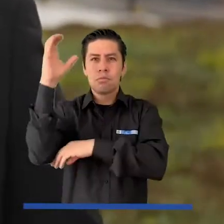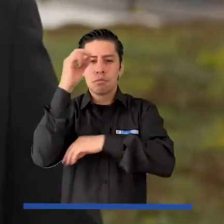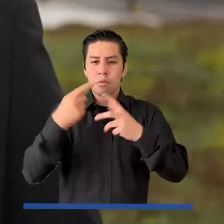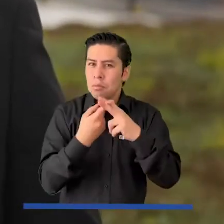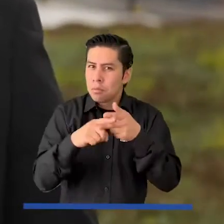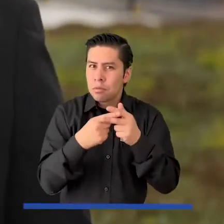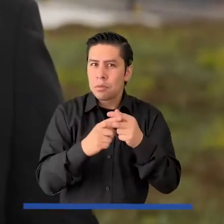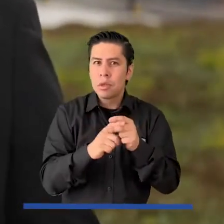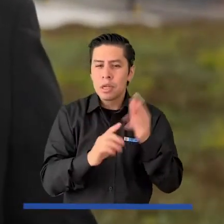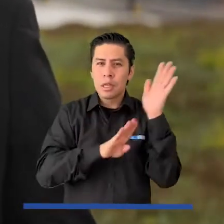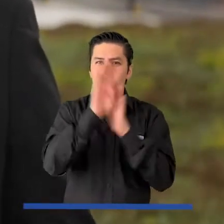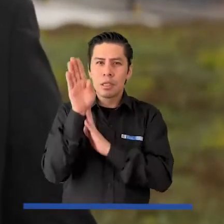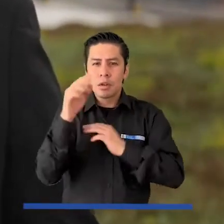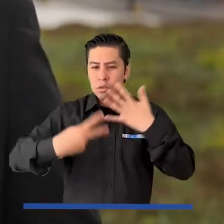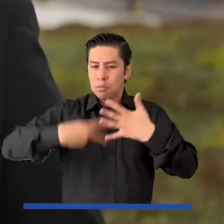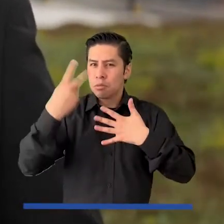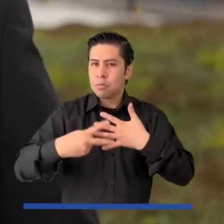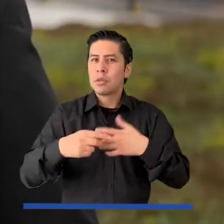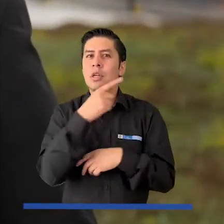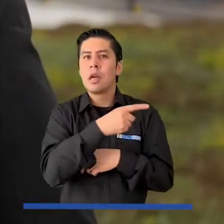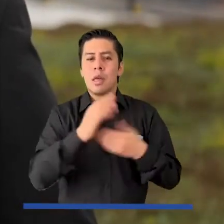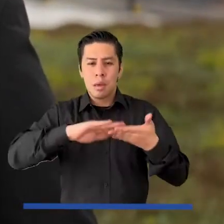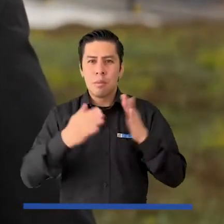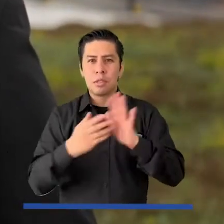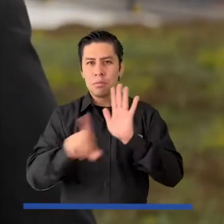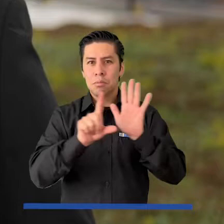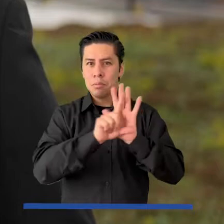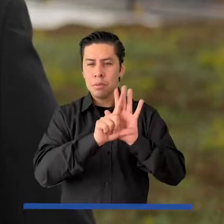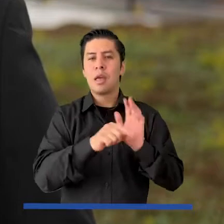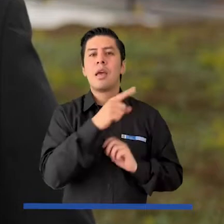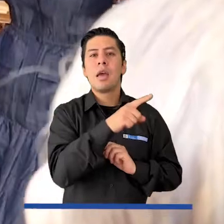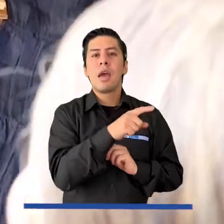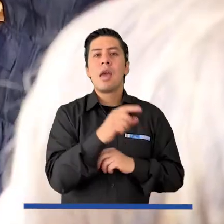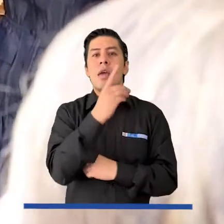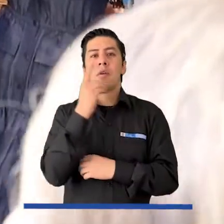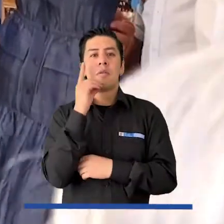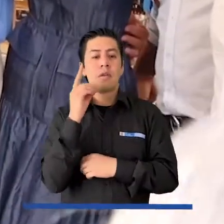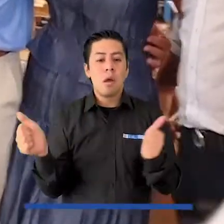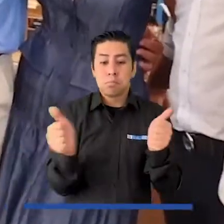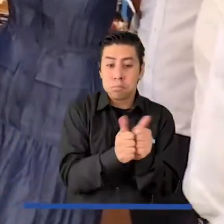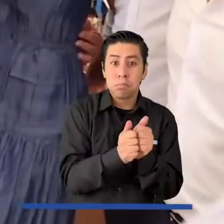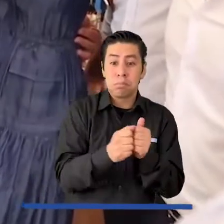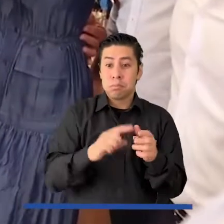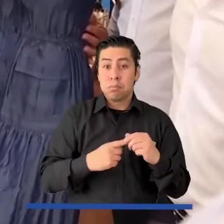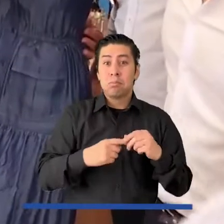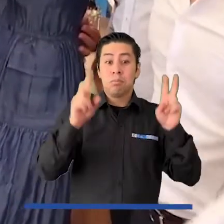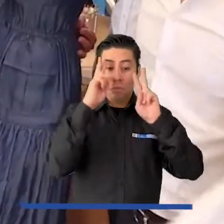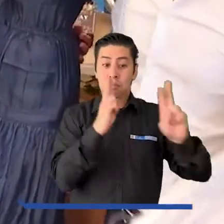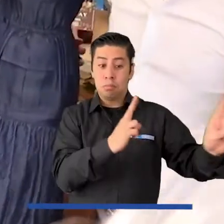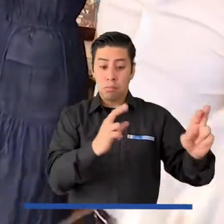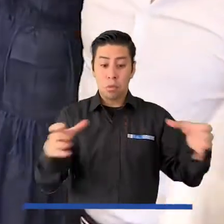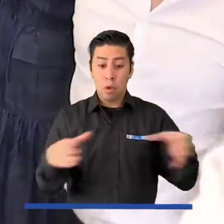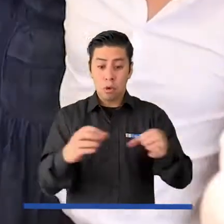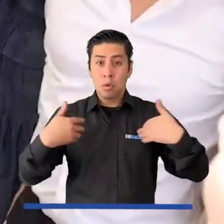Precisamente durante su intervención en el taller Construyendo País, denominado Desarrollo Productivo en la Paz con Legalidad, el presidente de la República, Iván Duque Márquez, destacó